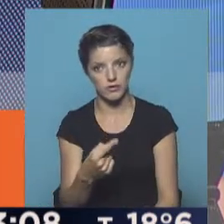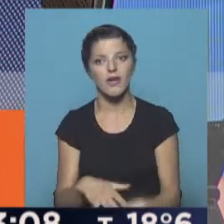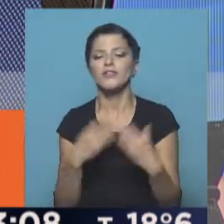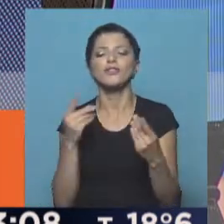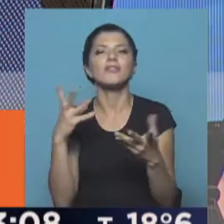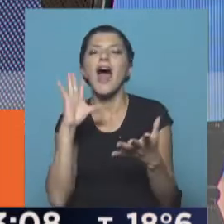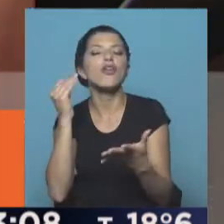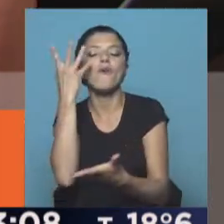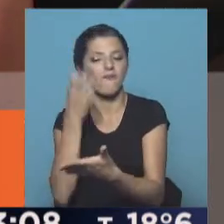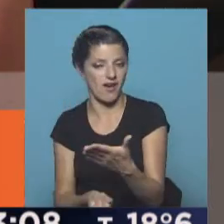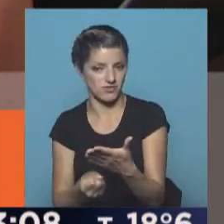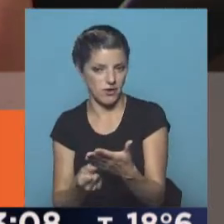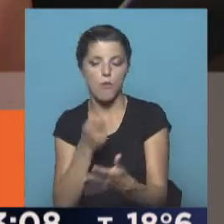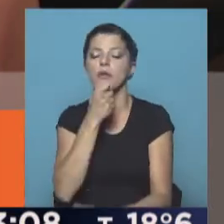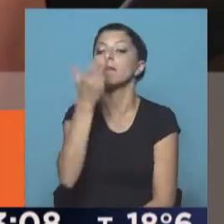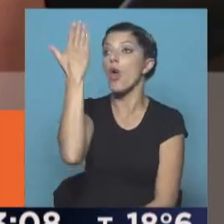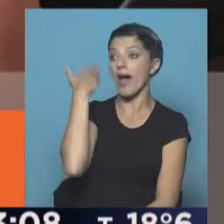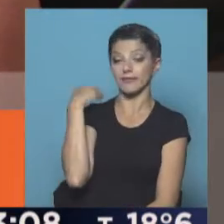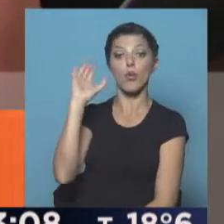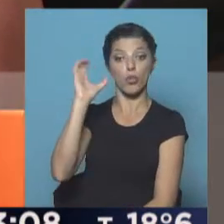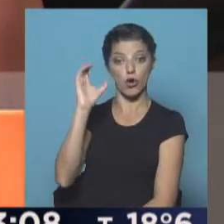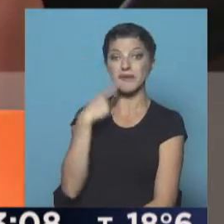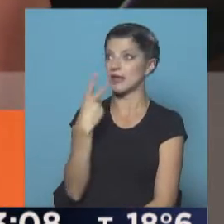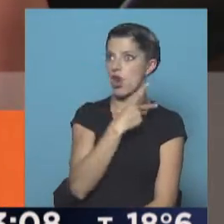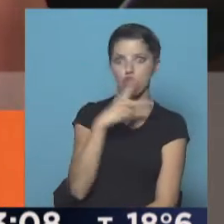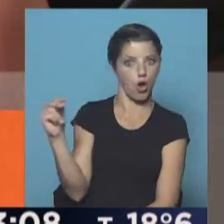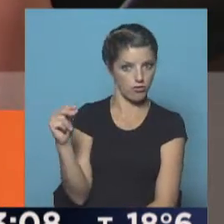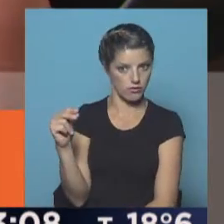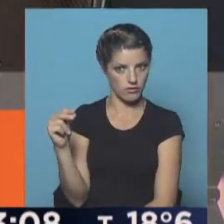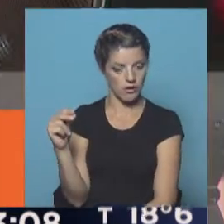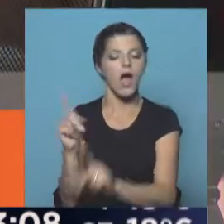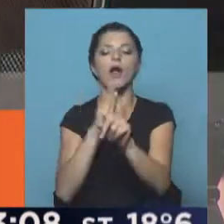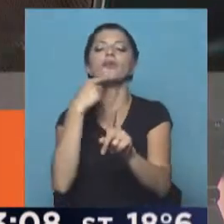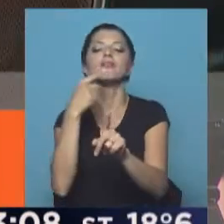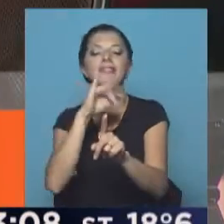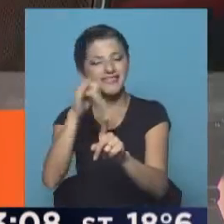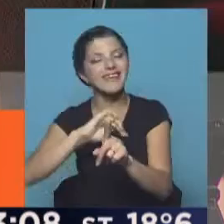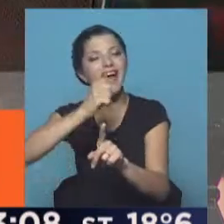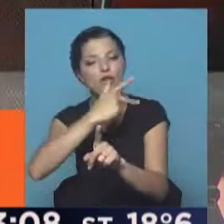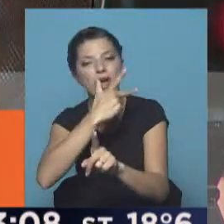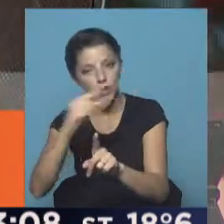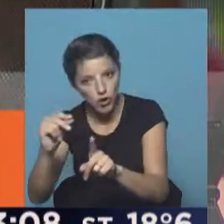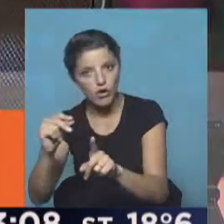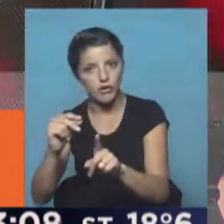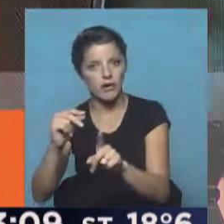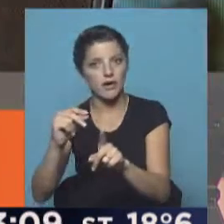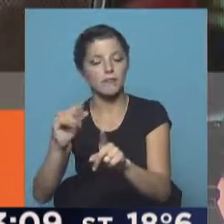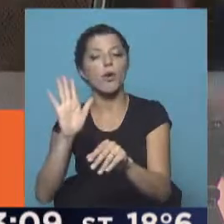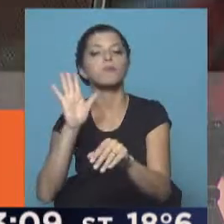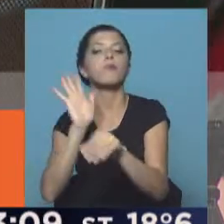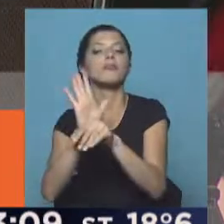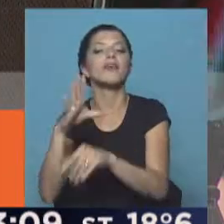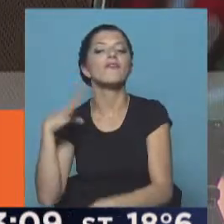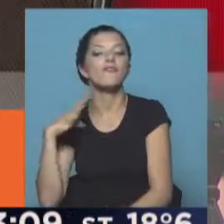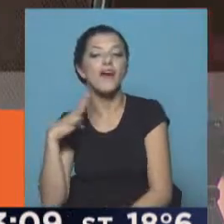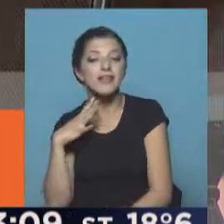esto. Cuando ganó el no en Colombia, se decía que ganó el no, pero no se veía algo que no leyeron, que no es quizás las